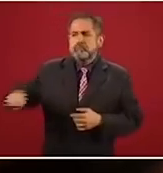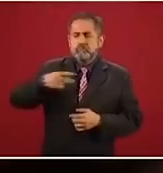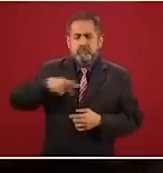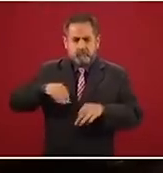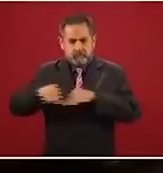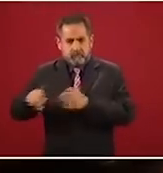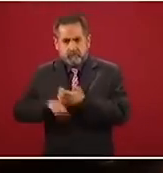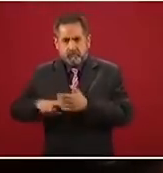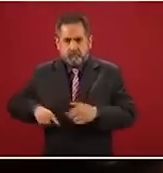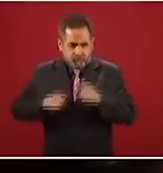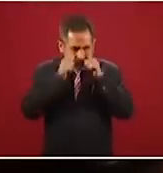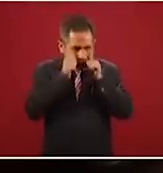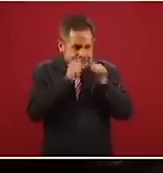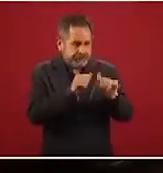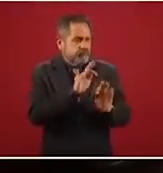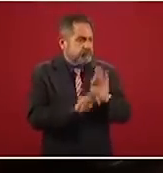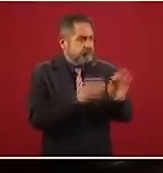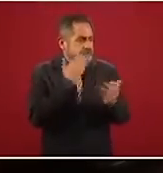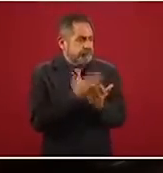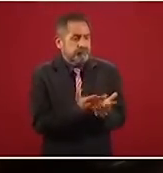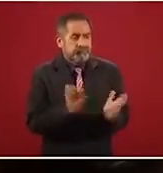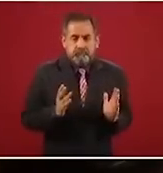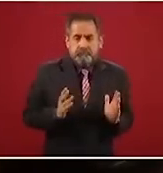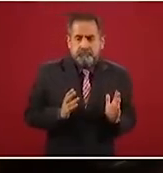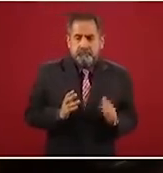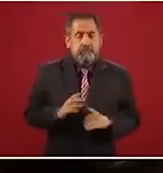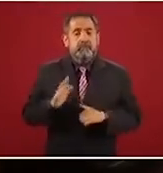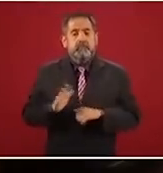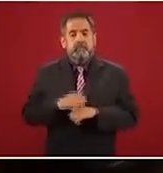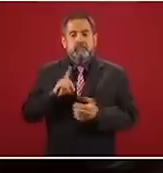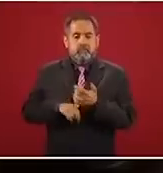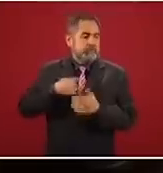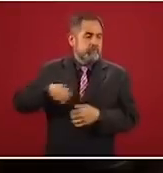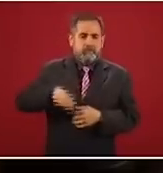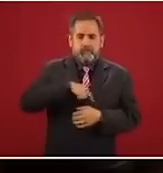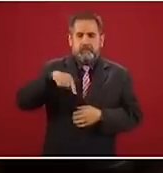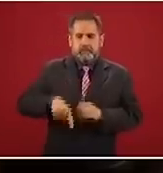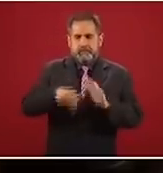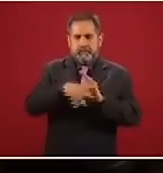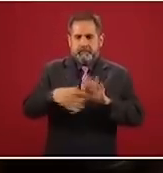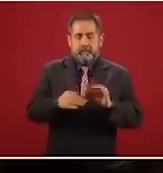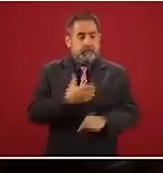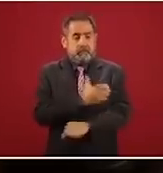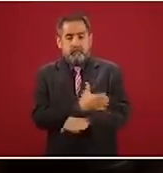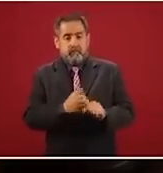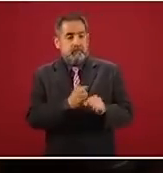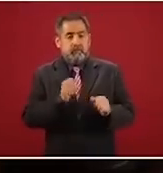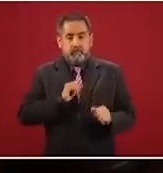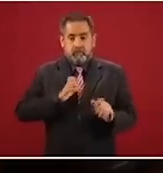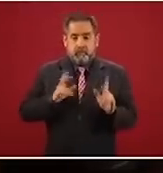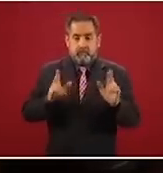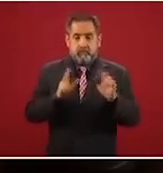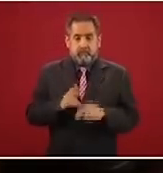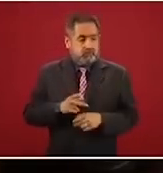para tratar bien a los ciudadanos, a raíz de un maltrato que sufrimos aquí en prensa de un compañero con cáncer que no se